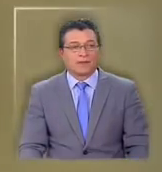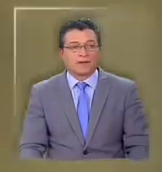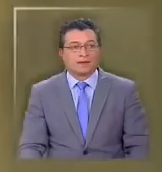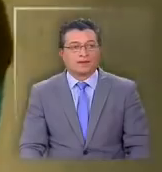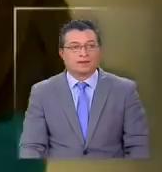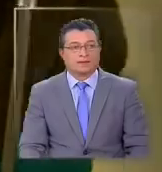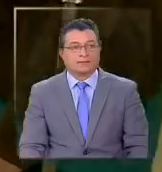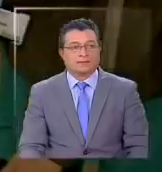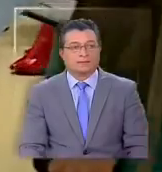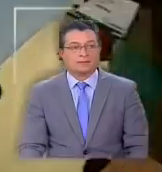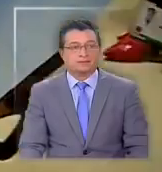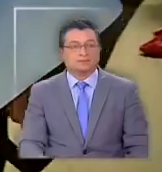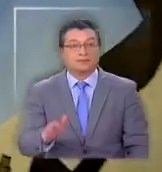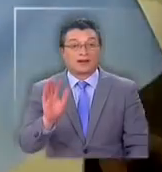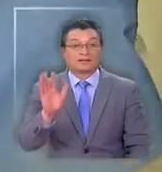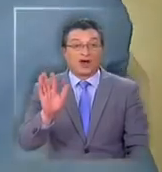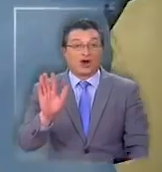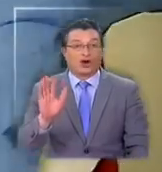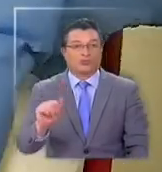Vamos.